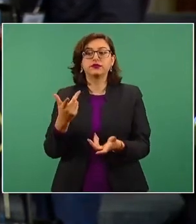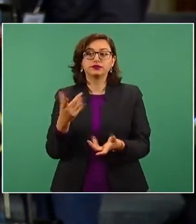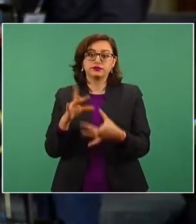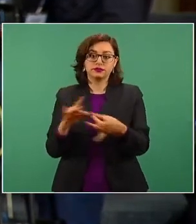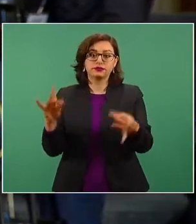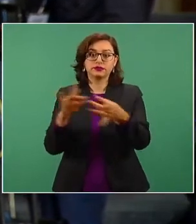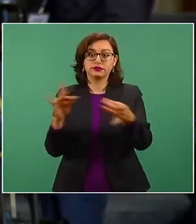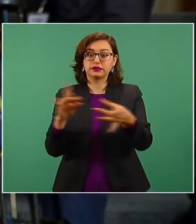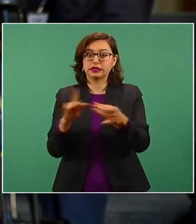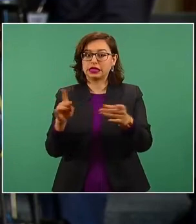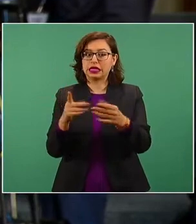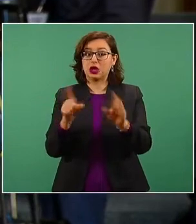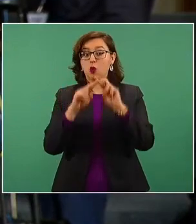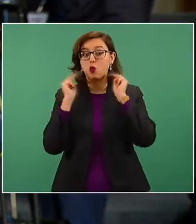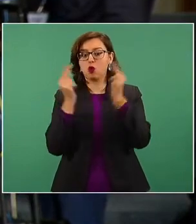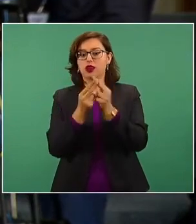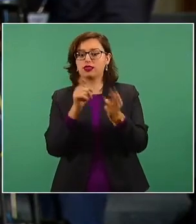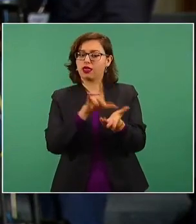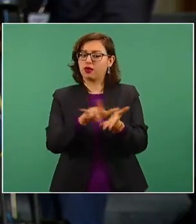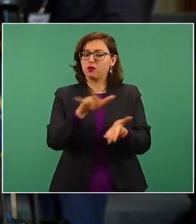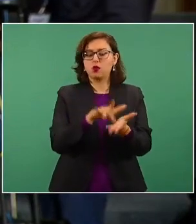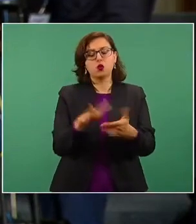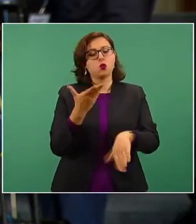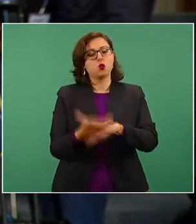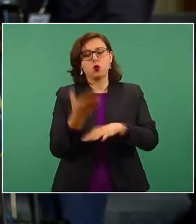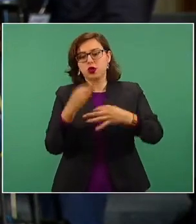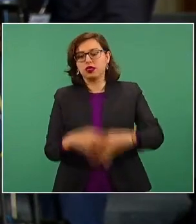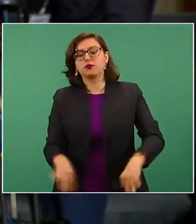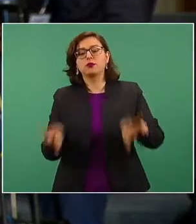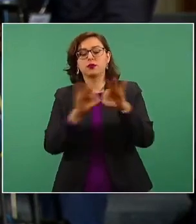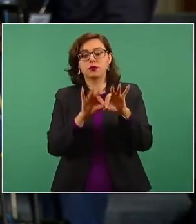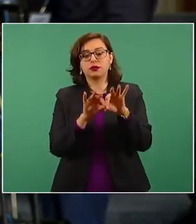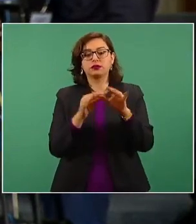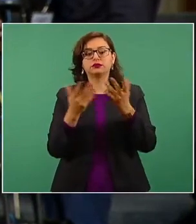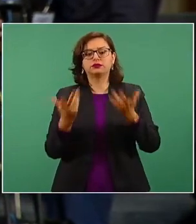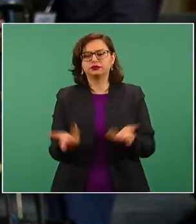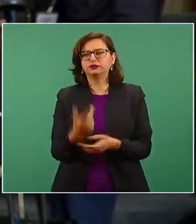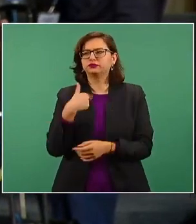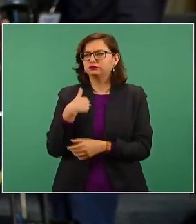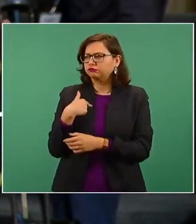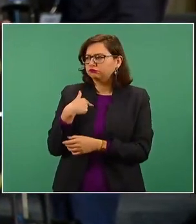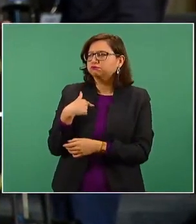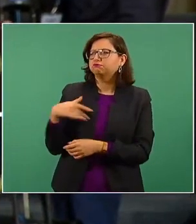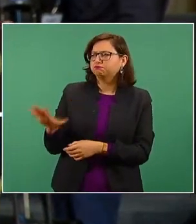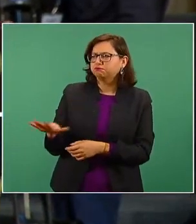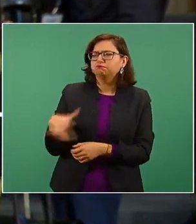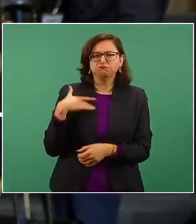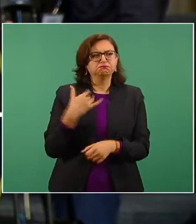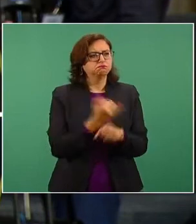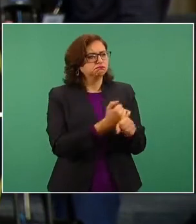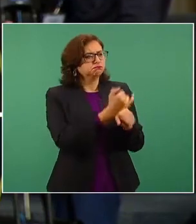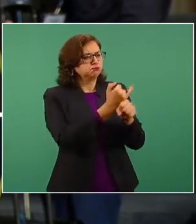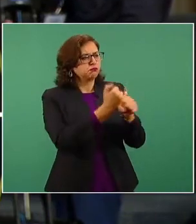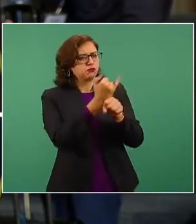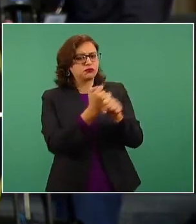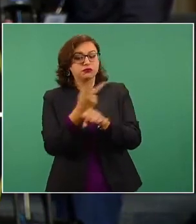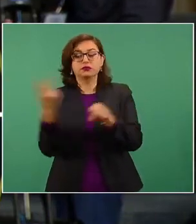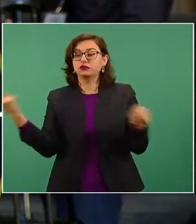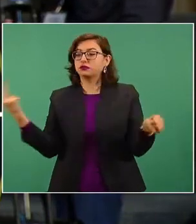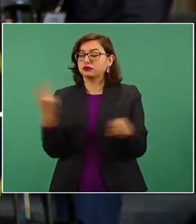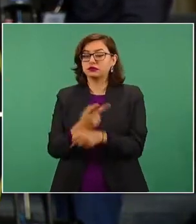las denuncias de mucha ciudadanía. Y reporteando este asunto, pues ya quedó